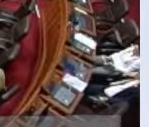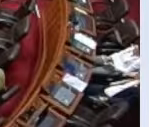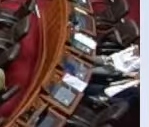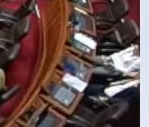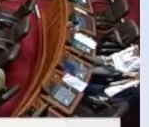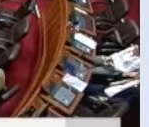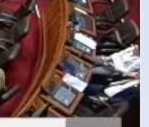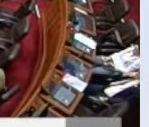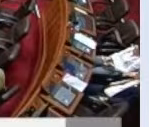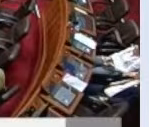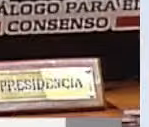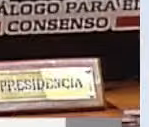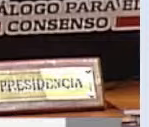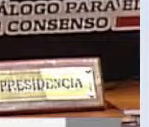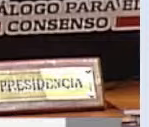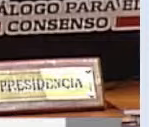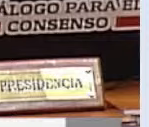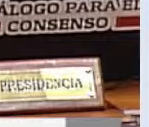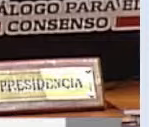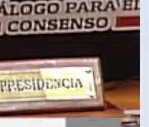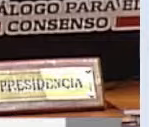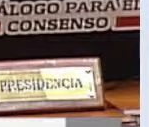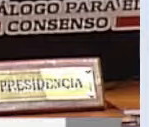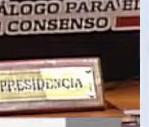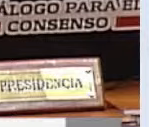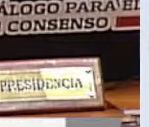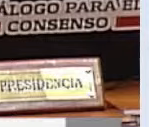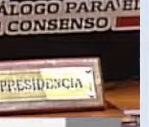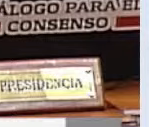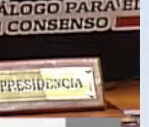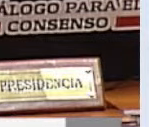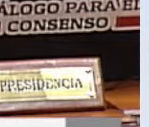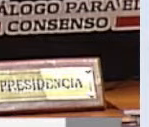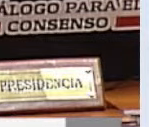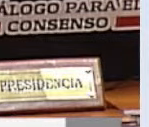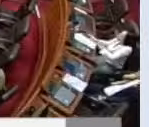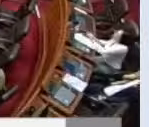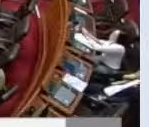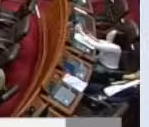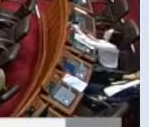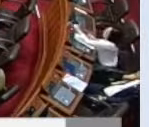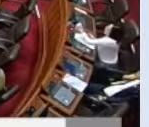Gracias, congresista. Tiene el uso la palabra la congresista Carol Paredes por un minuto.